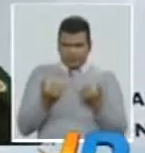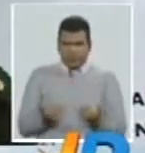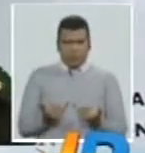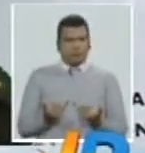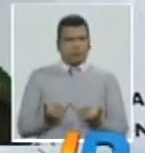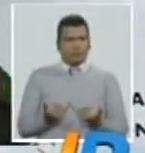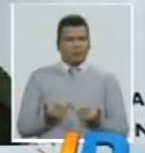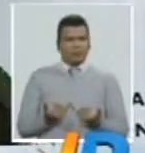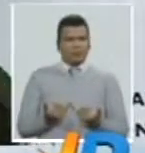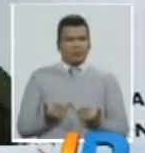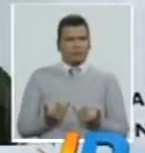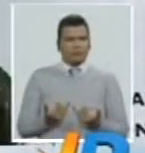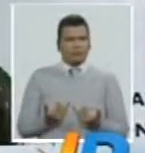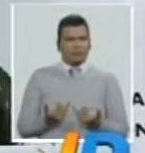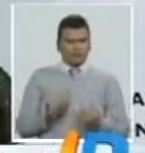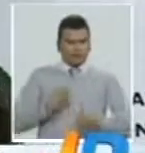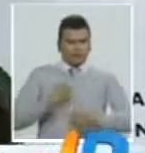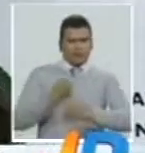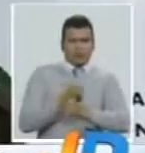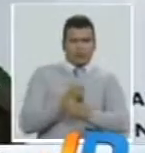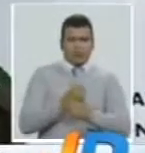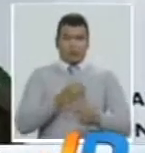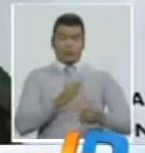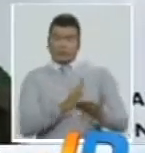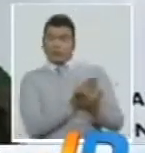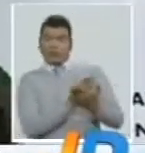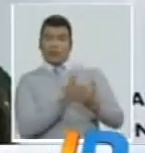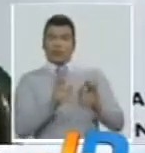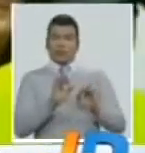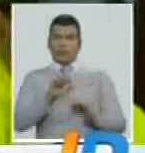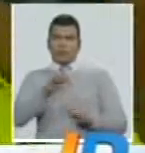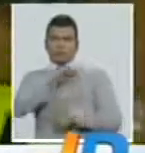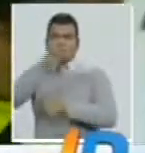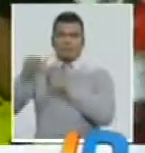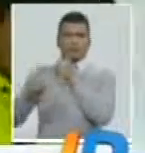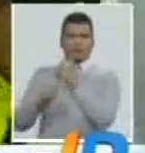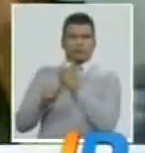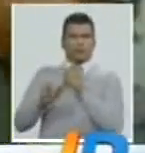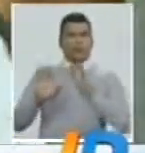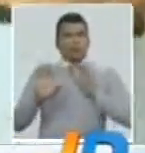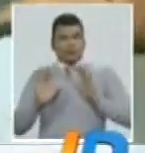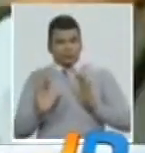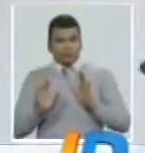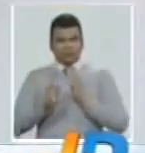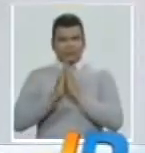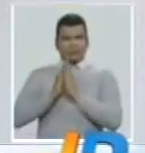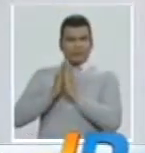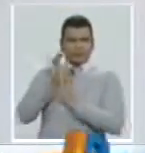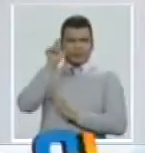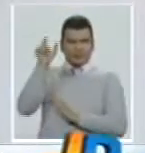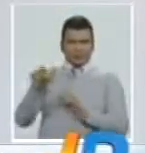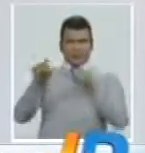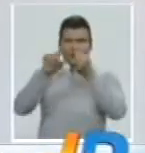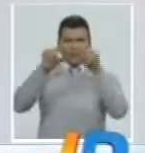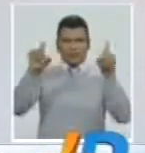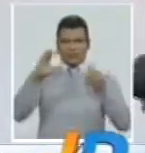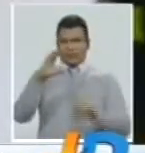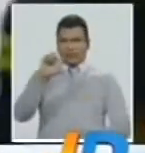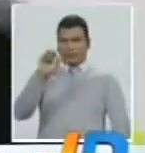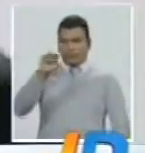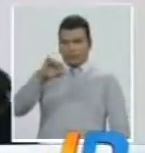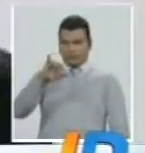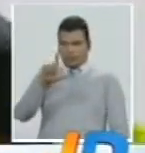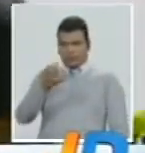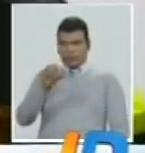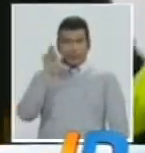estaban trabajando independientemente o estaban rindiéndole cuentas a alguien más. Justamente información entregada por alias Camilo, uno de los capturados por esta